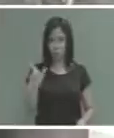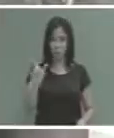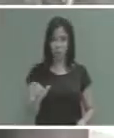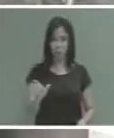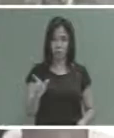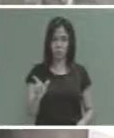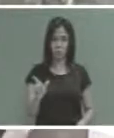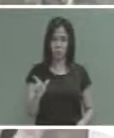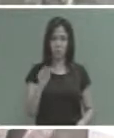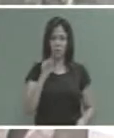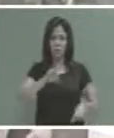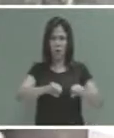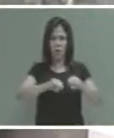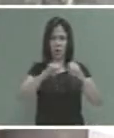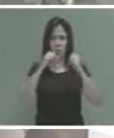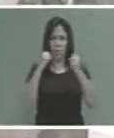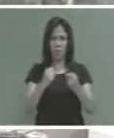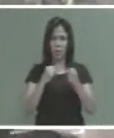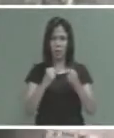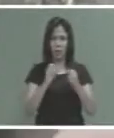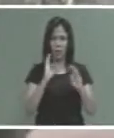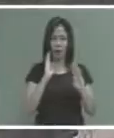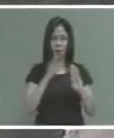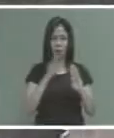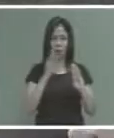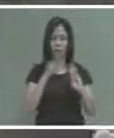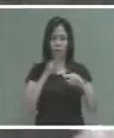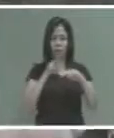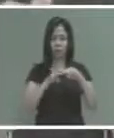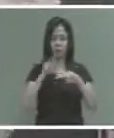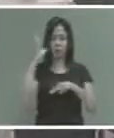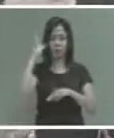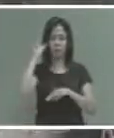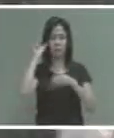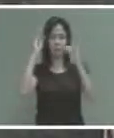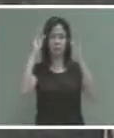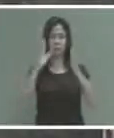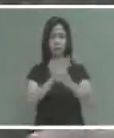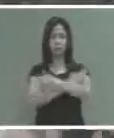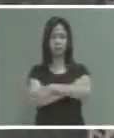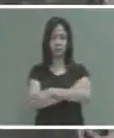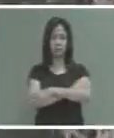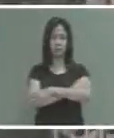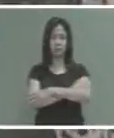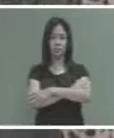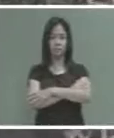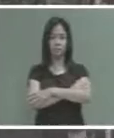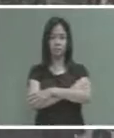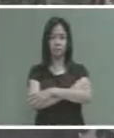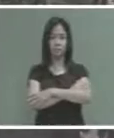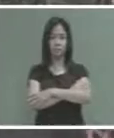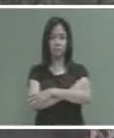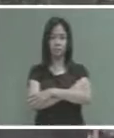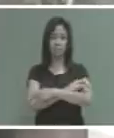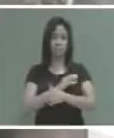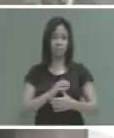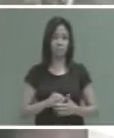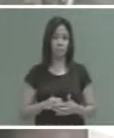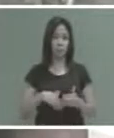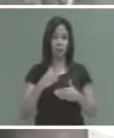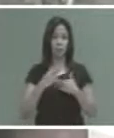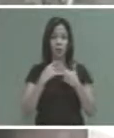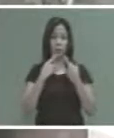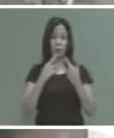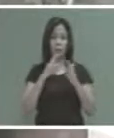que rompía los patrones establecidos de que cállate, siéntate y escucha al maestro decir todo el rollo y después lo repites de memoria.